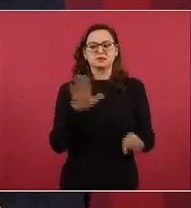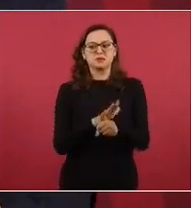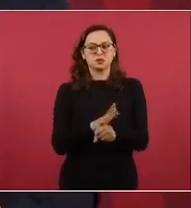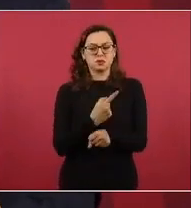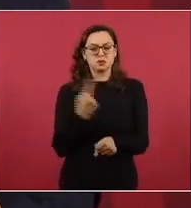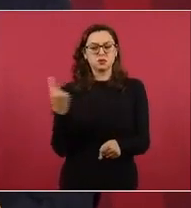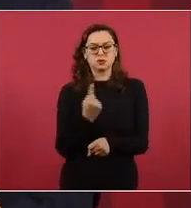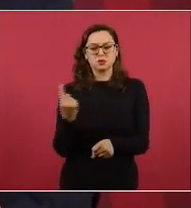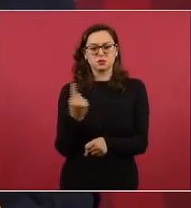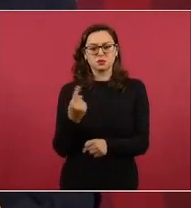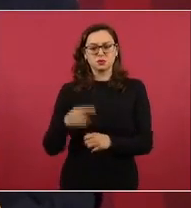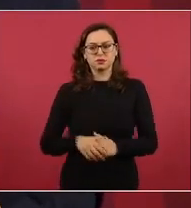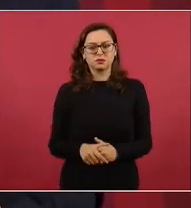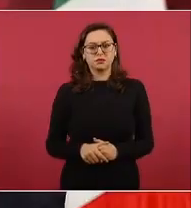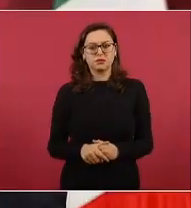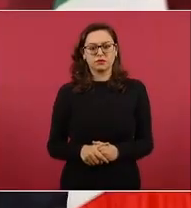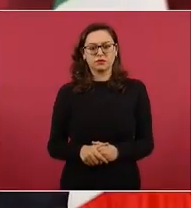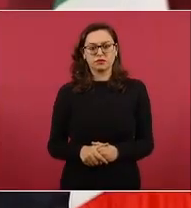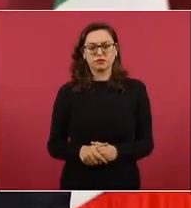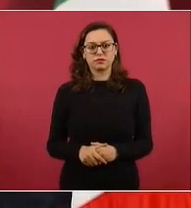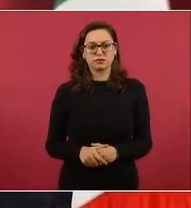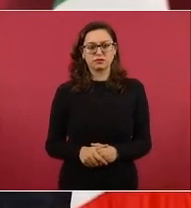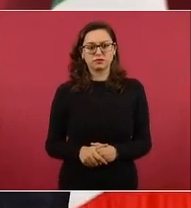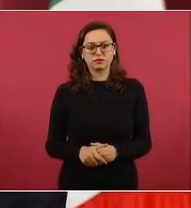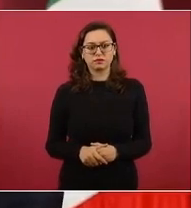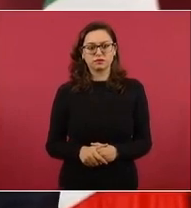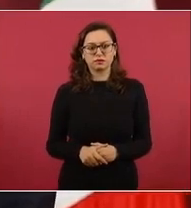los conservadores